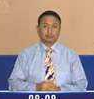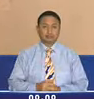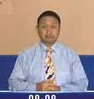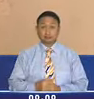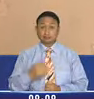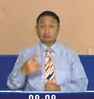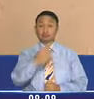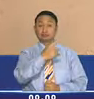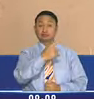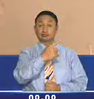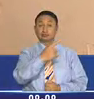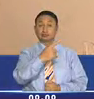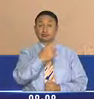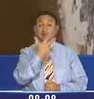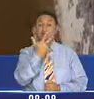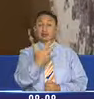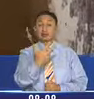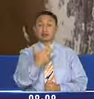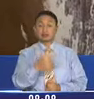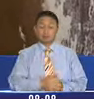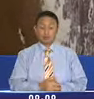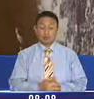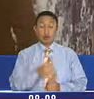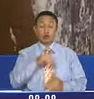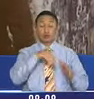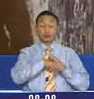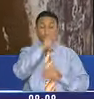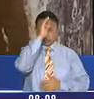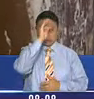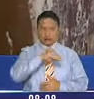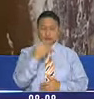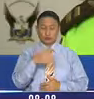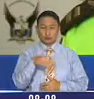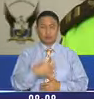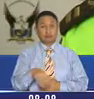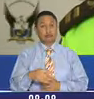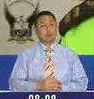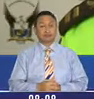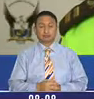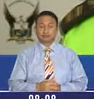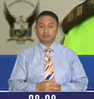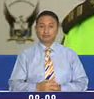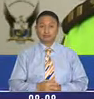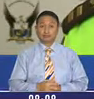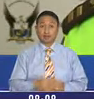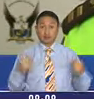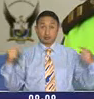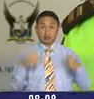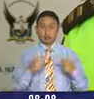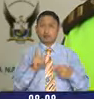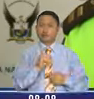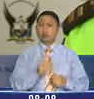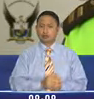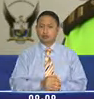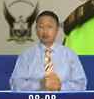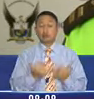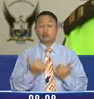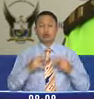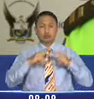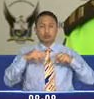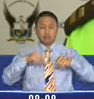de fusil alcanzaron a 3. Uno de ellos permanece en estado crítico. No fue un enfrentamiento, estábamos trabajando en el tema